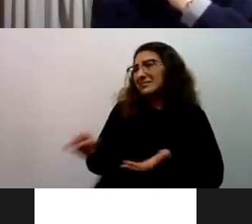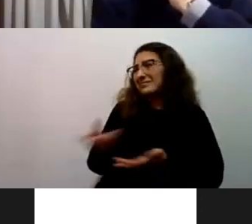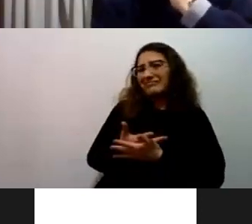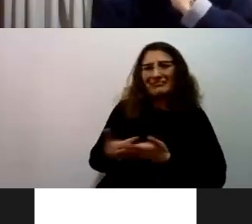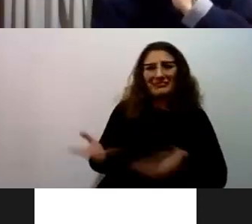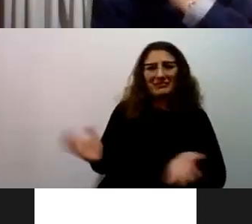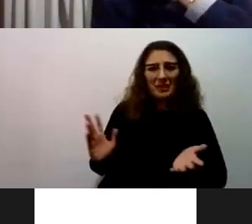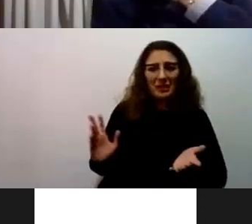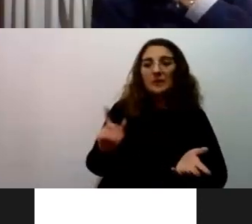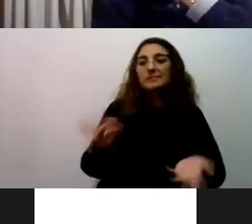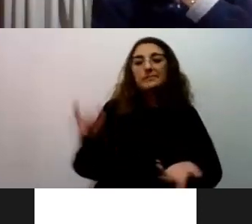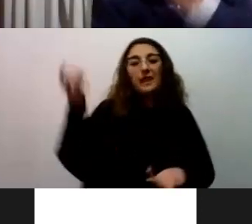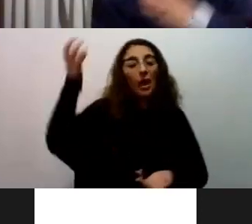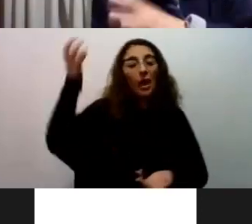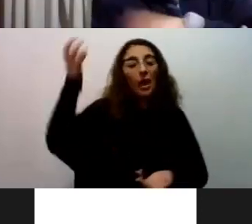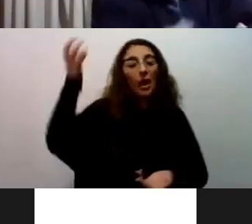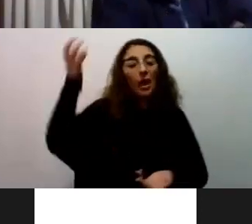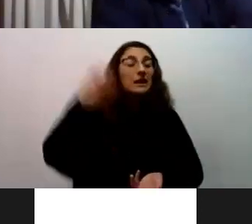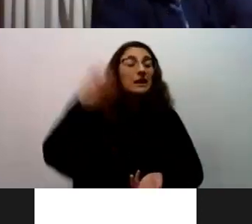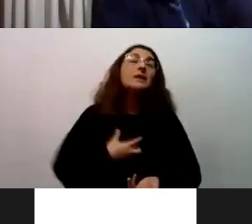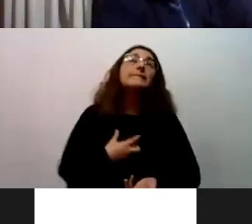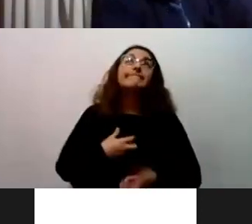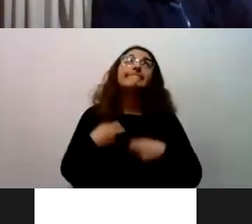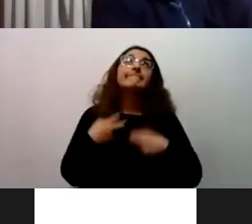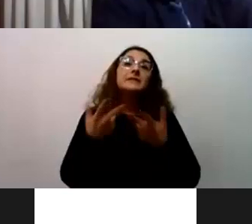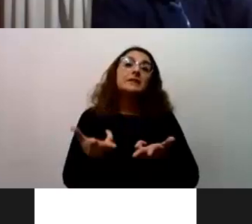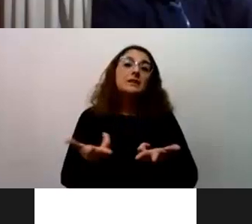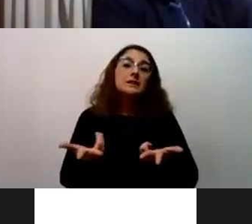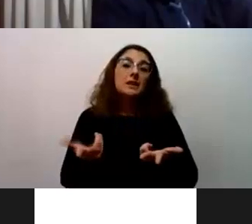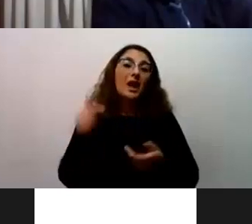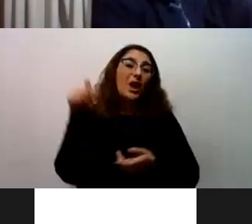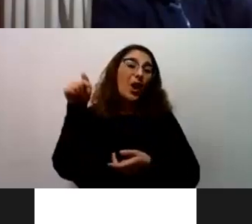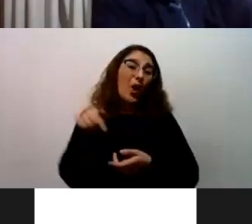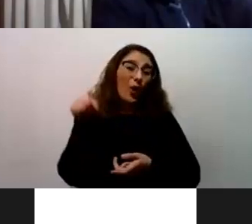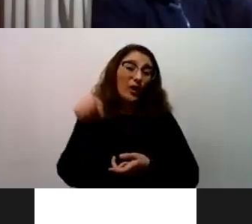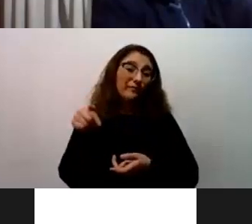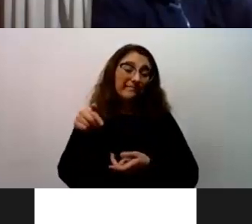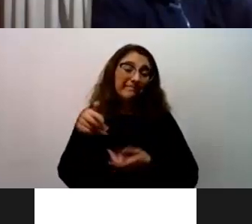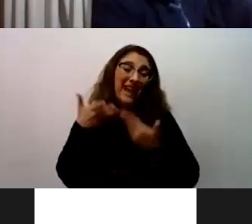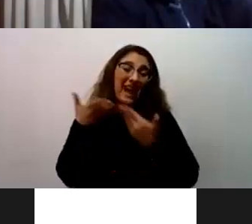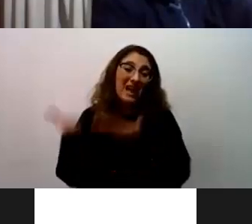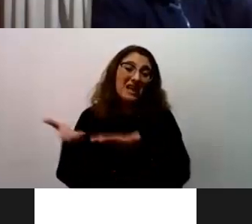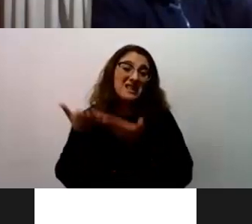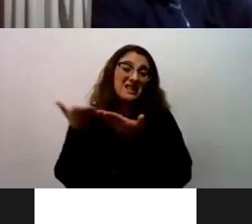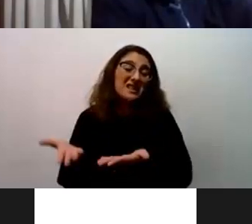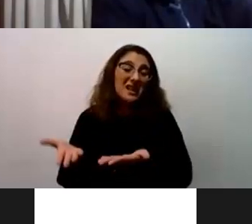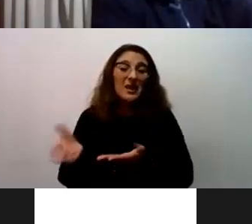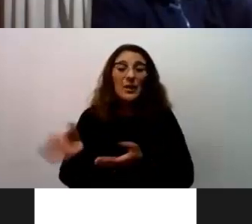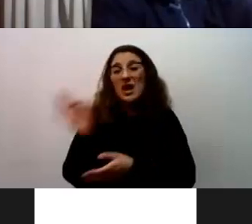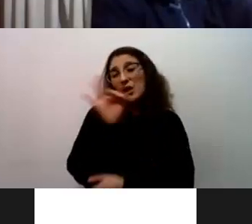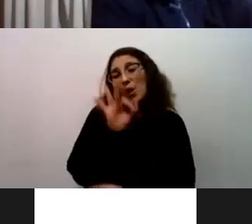Los baños, lamentablemente, tengo que decirle que no son aptos, no cuentan con